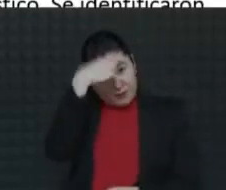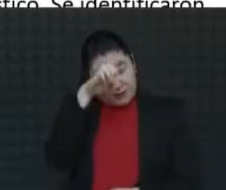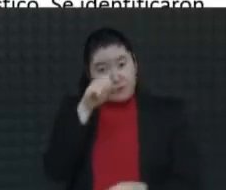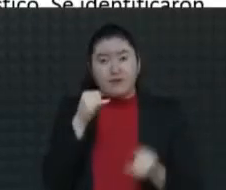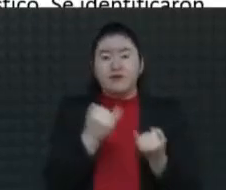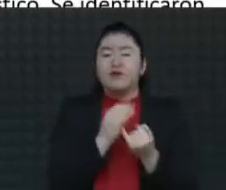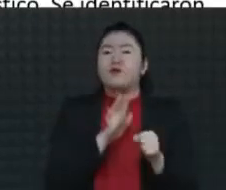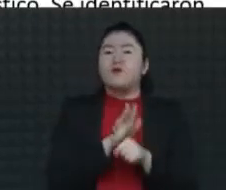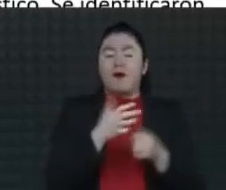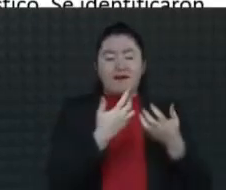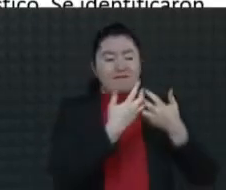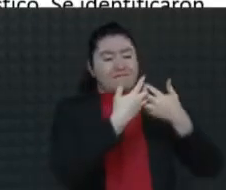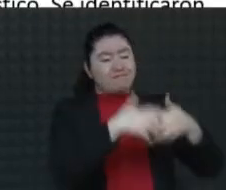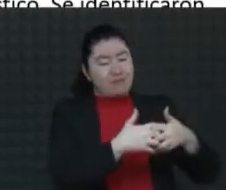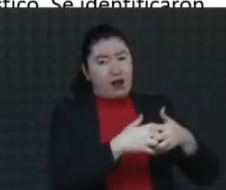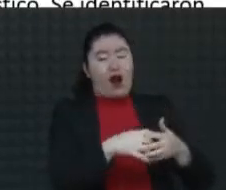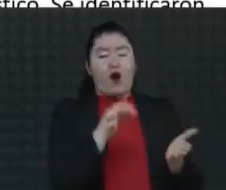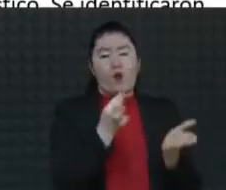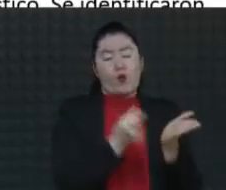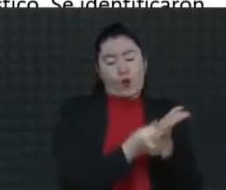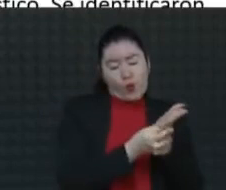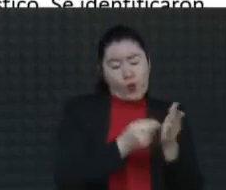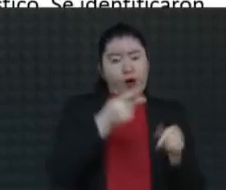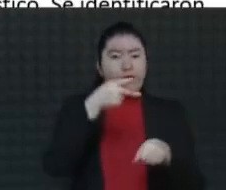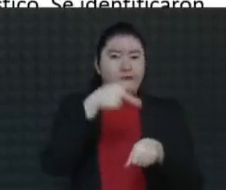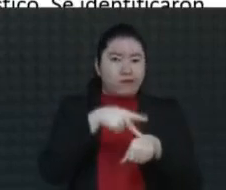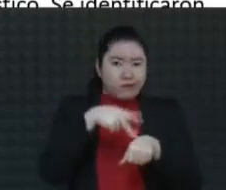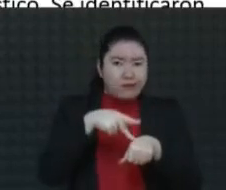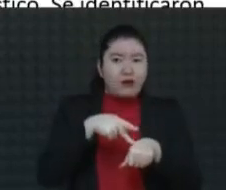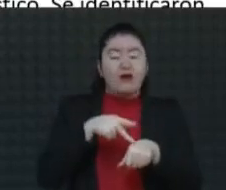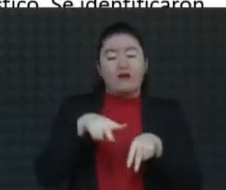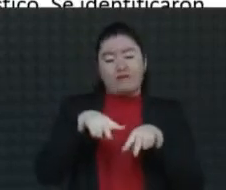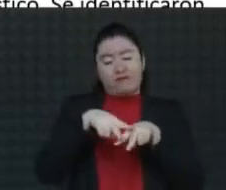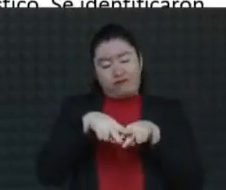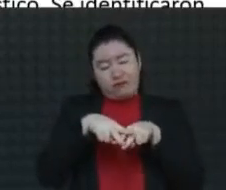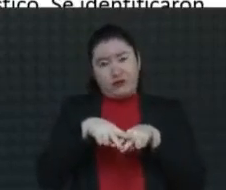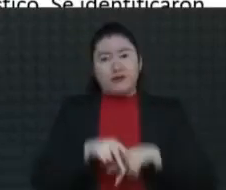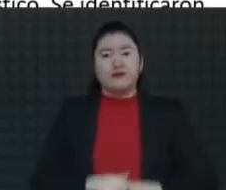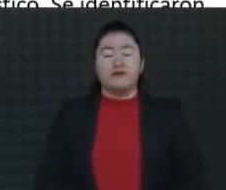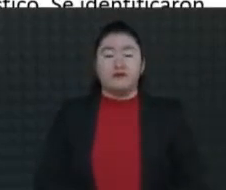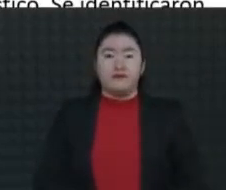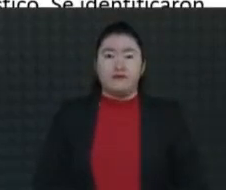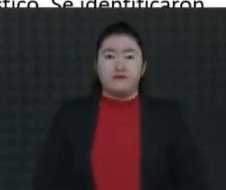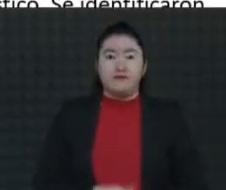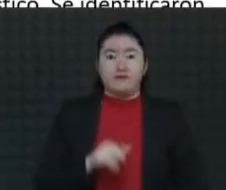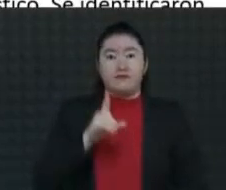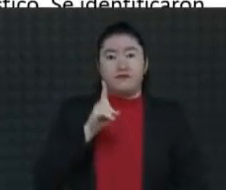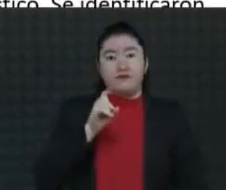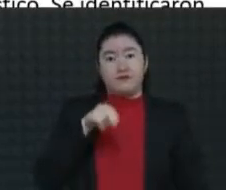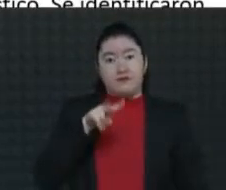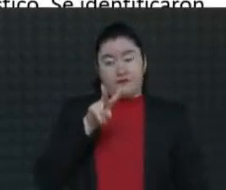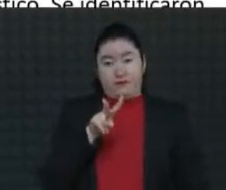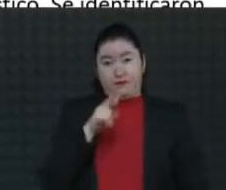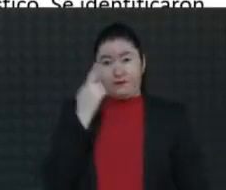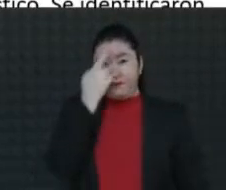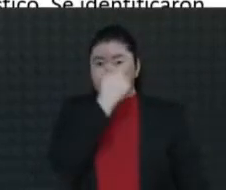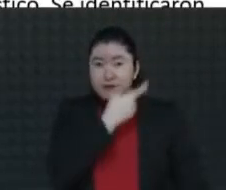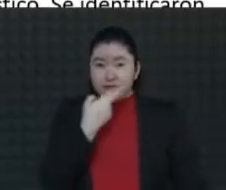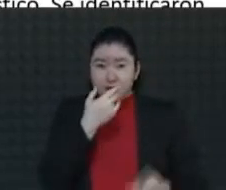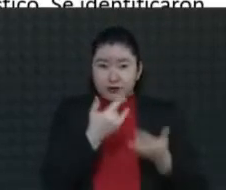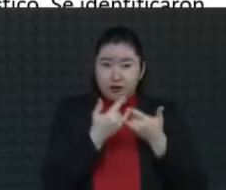áreas de mecánica estructural, metalurgia, concreto, civil y ferroviaria. DNB revisó las imágenes